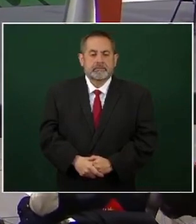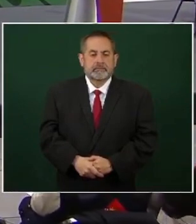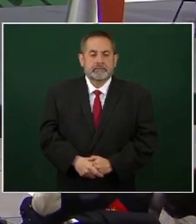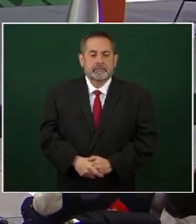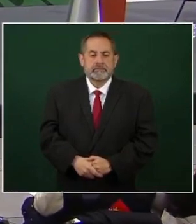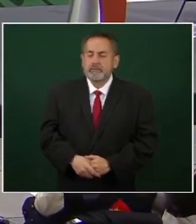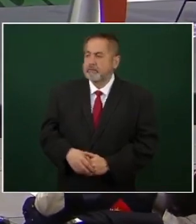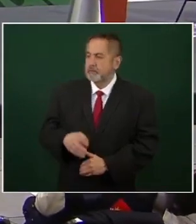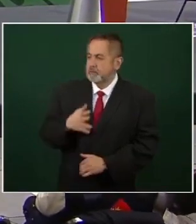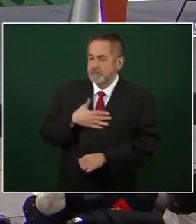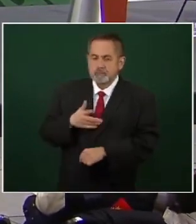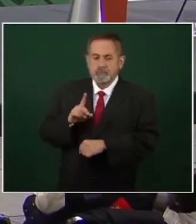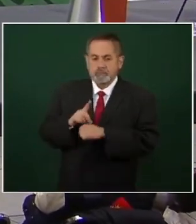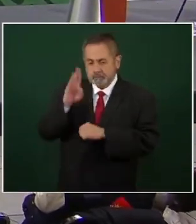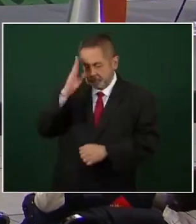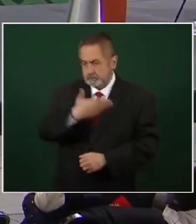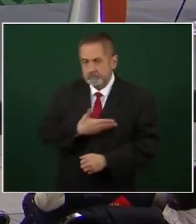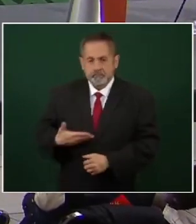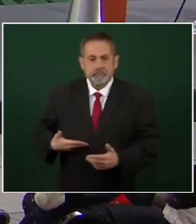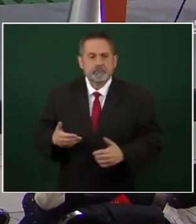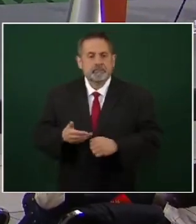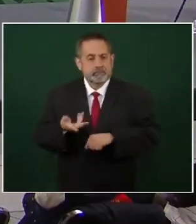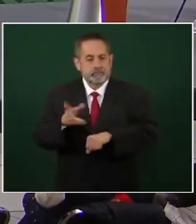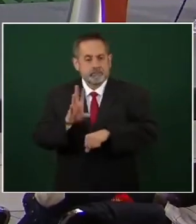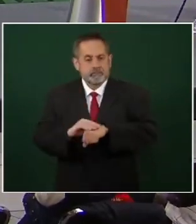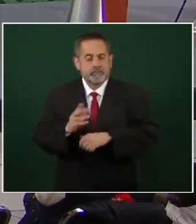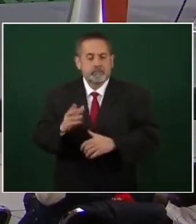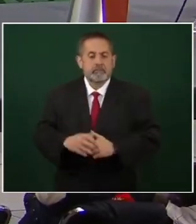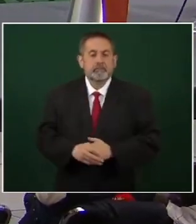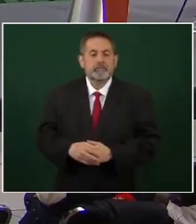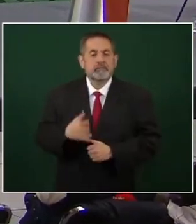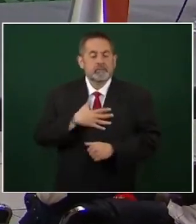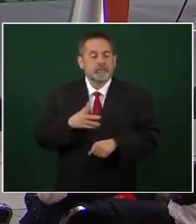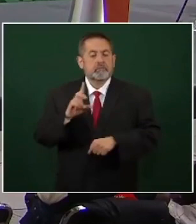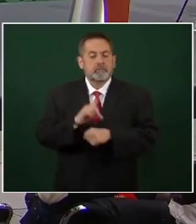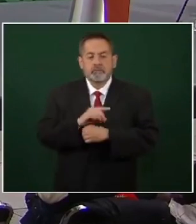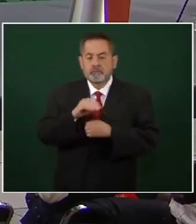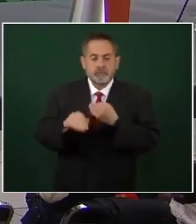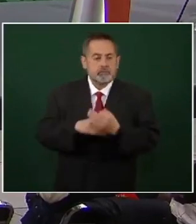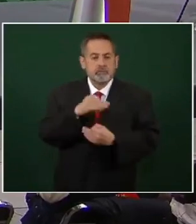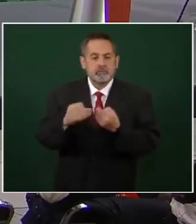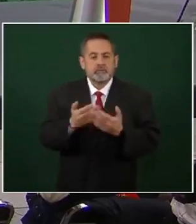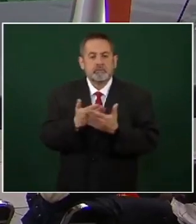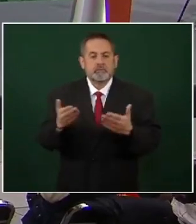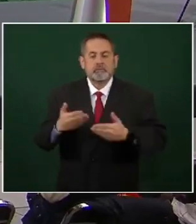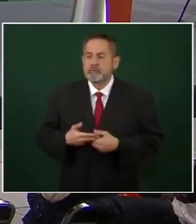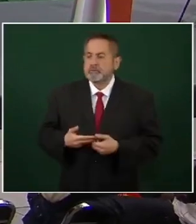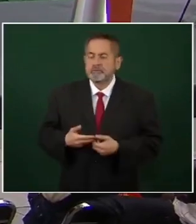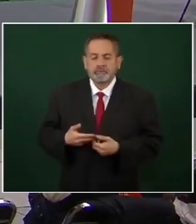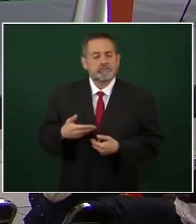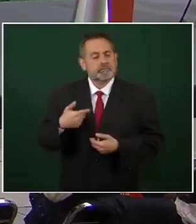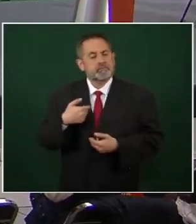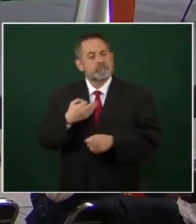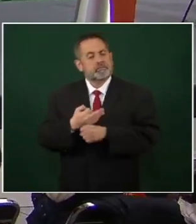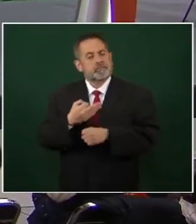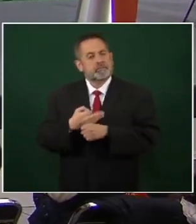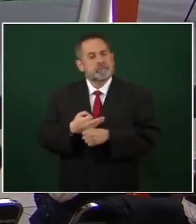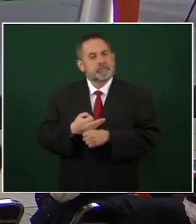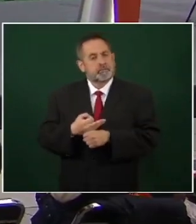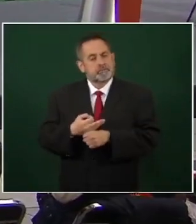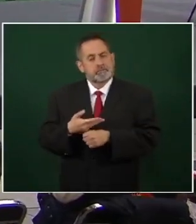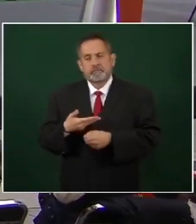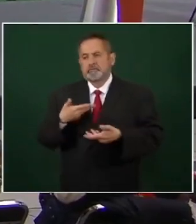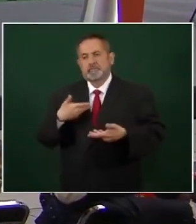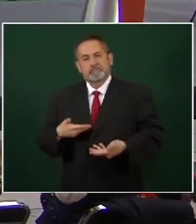Muy buenos días, señor presidente, con su permiso. Muy buenos días a todas y a todos. Me voy a permitir